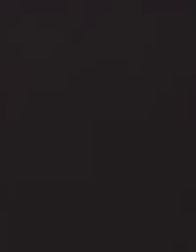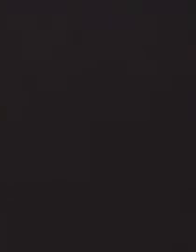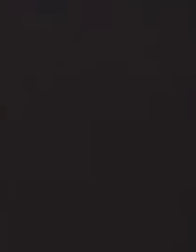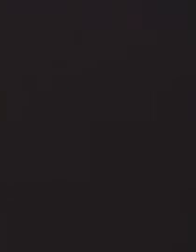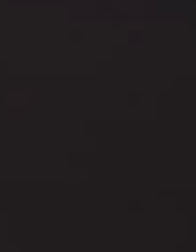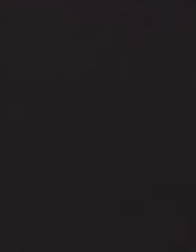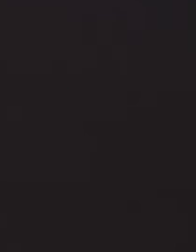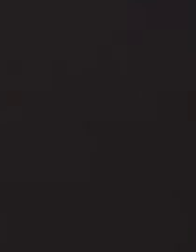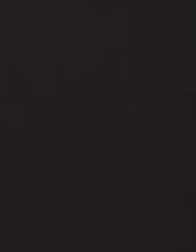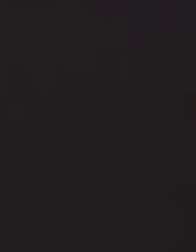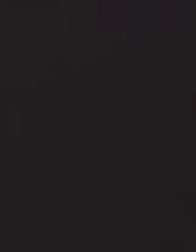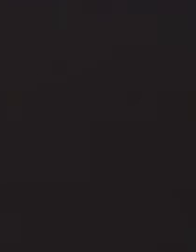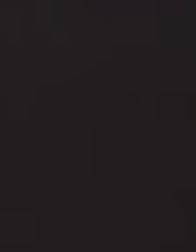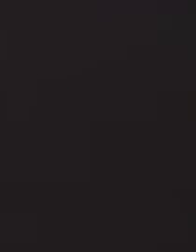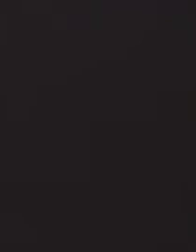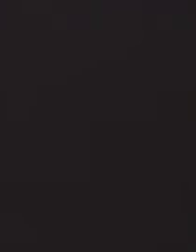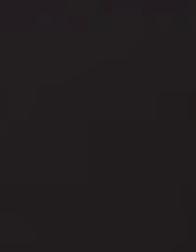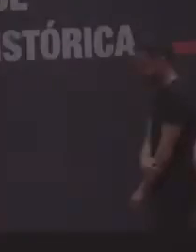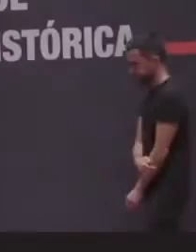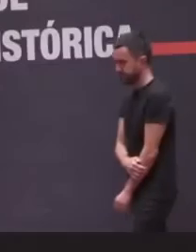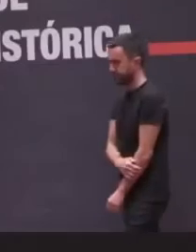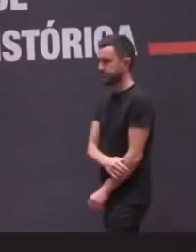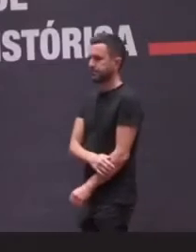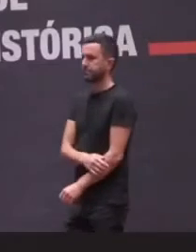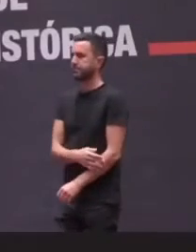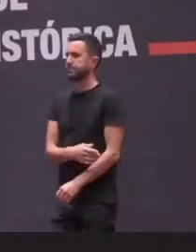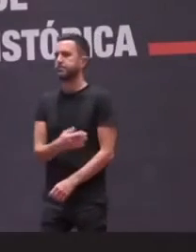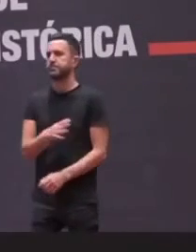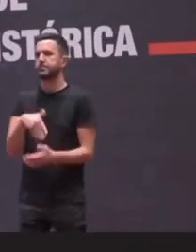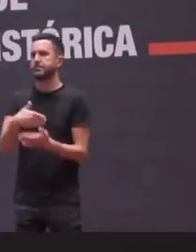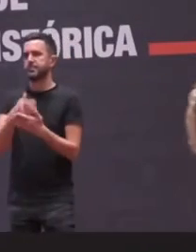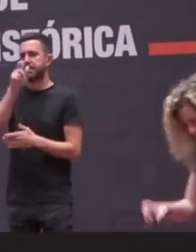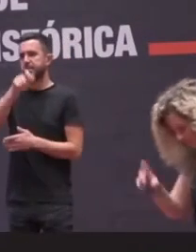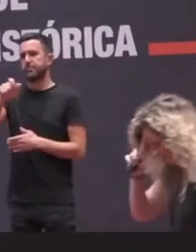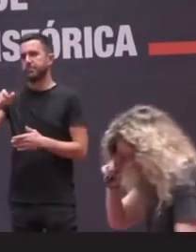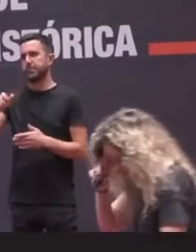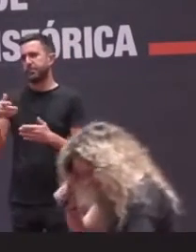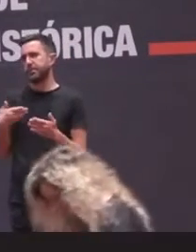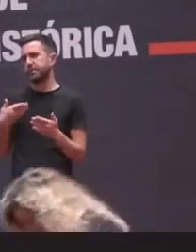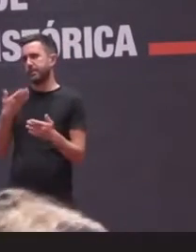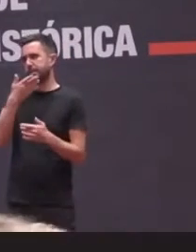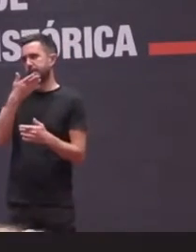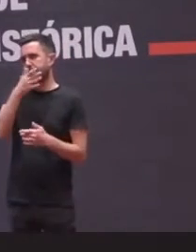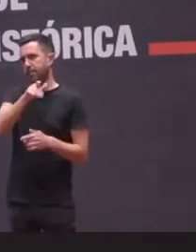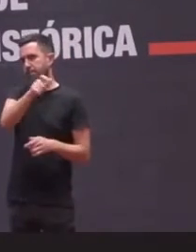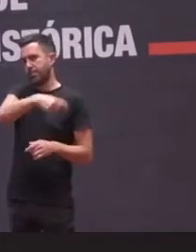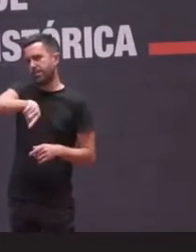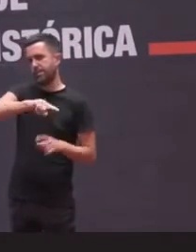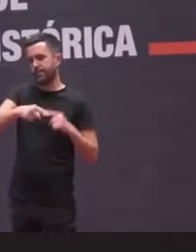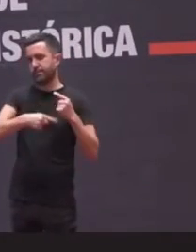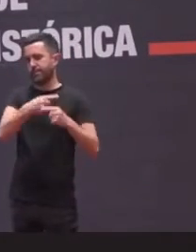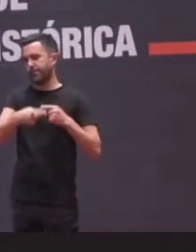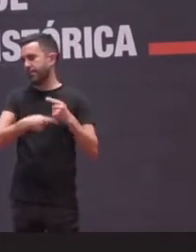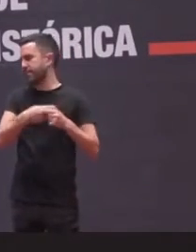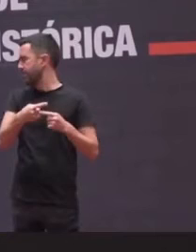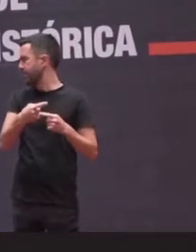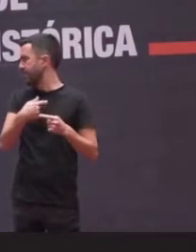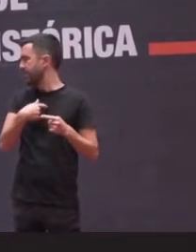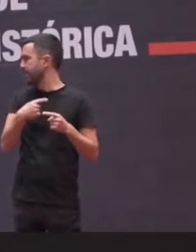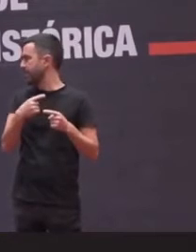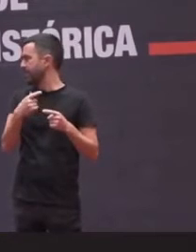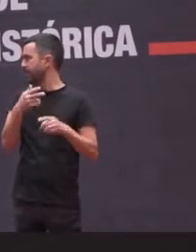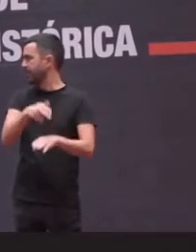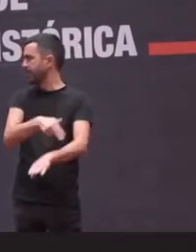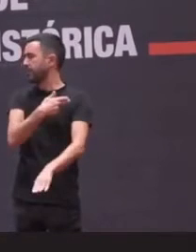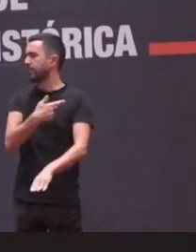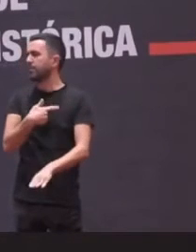Mesmo os demandados, a familia Franco, invocou uno. E despois falaré disso. Digo, é un punto delicado, porque